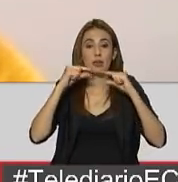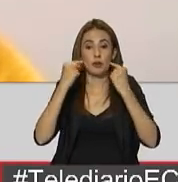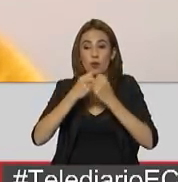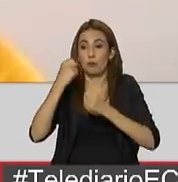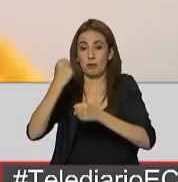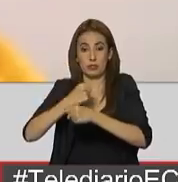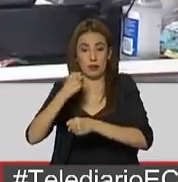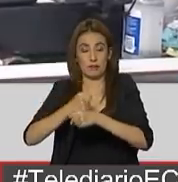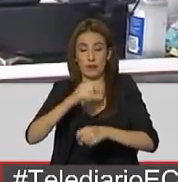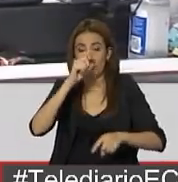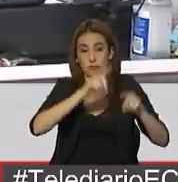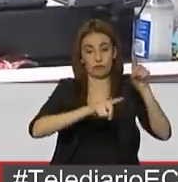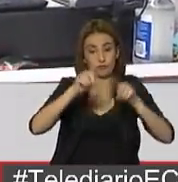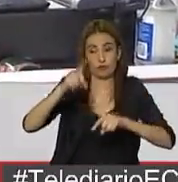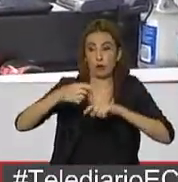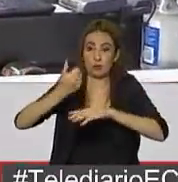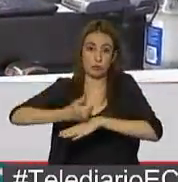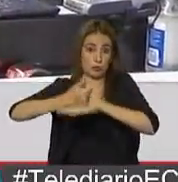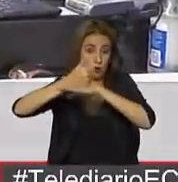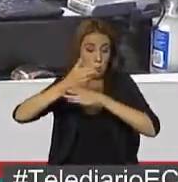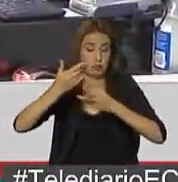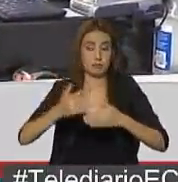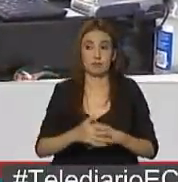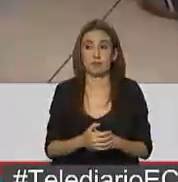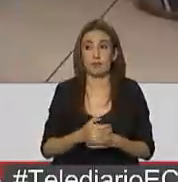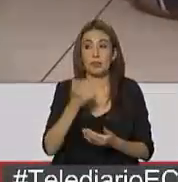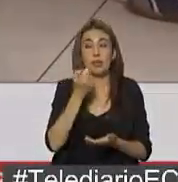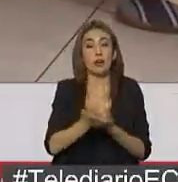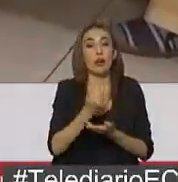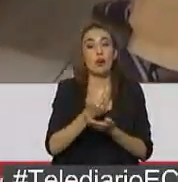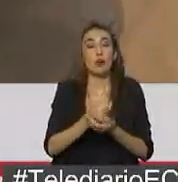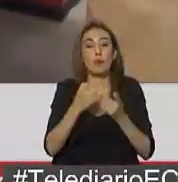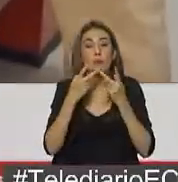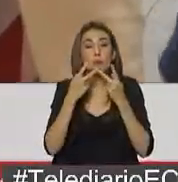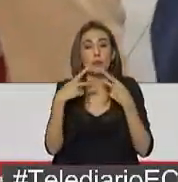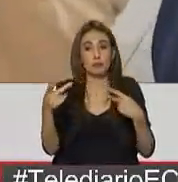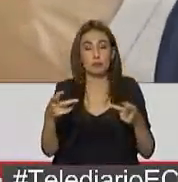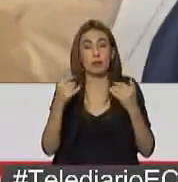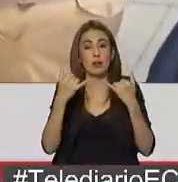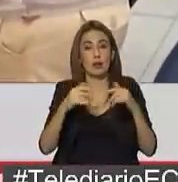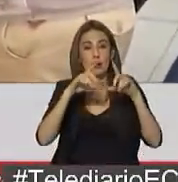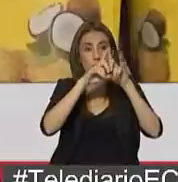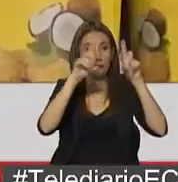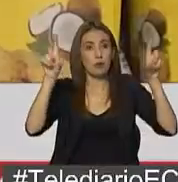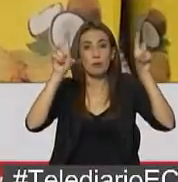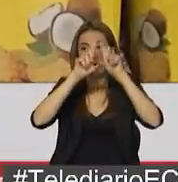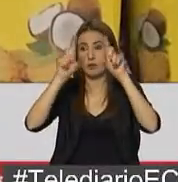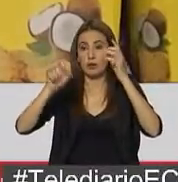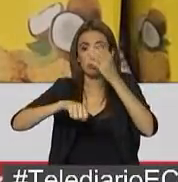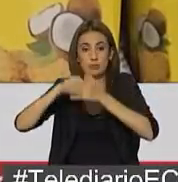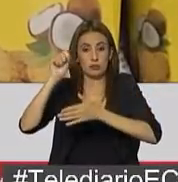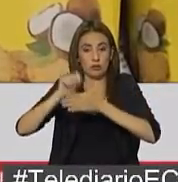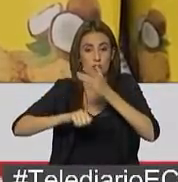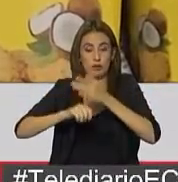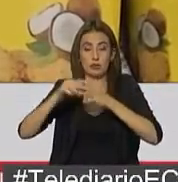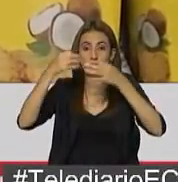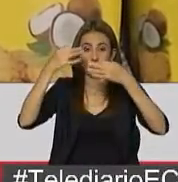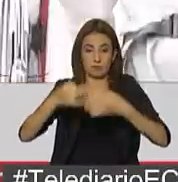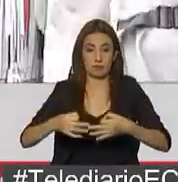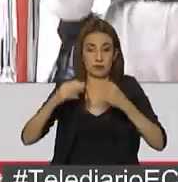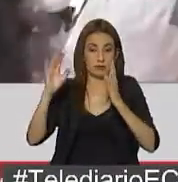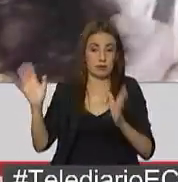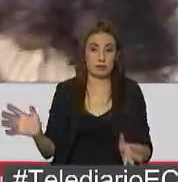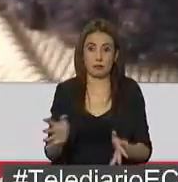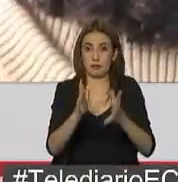de varios sectores. Esperan que en las compras públicas el Estado prefiera contratar con proveedores nacionales. Afirman estar listos para la